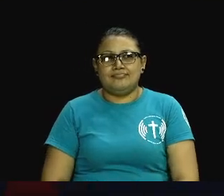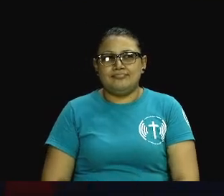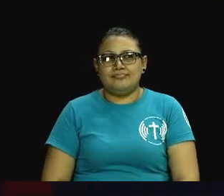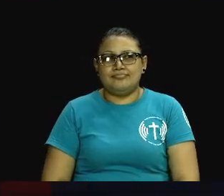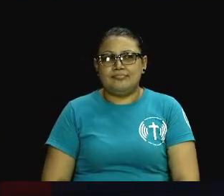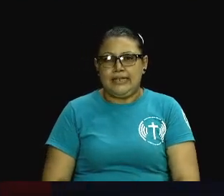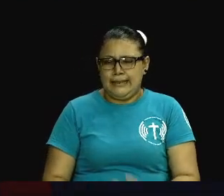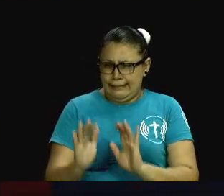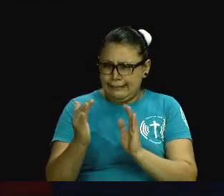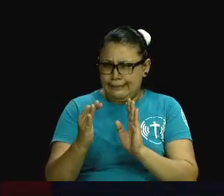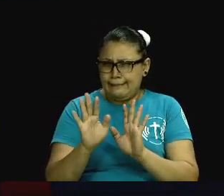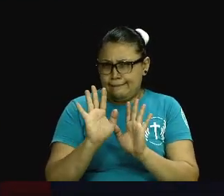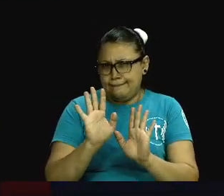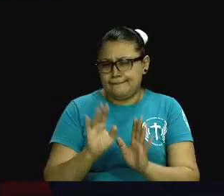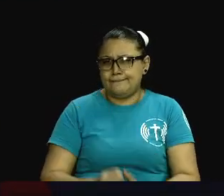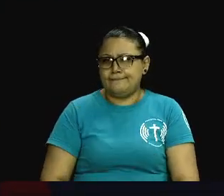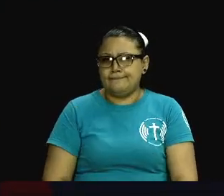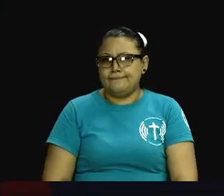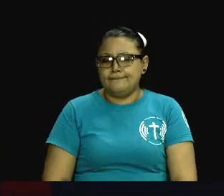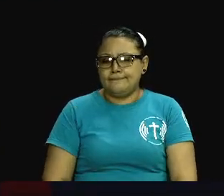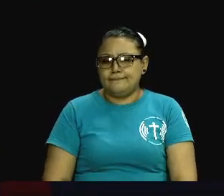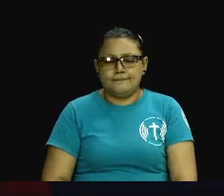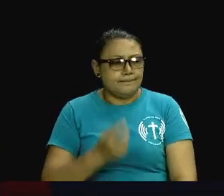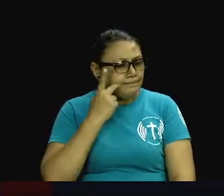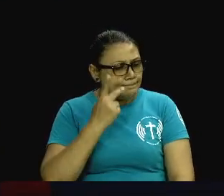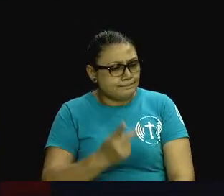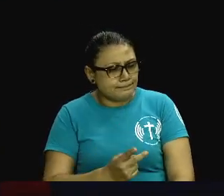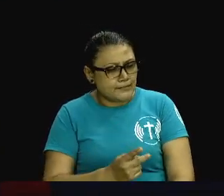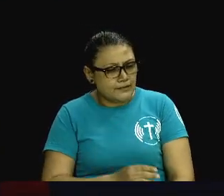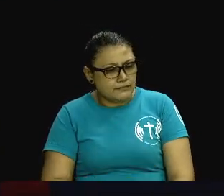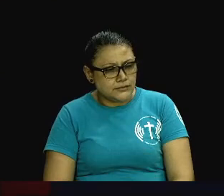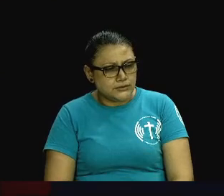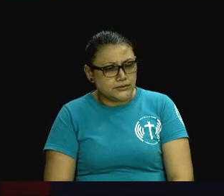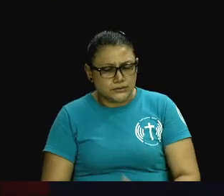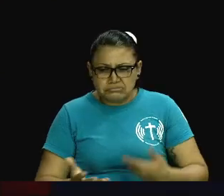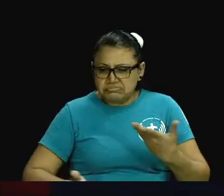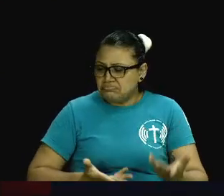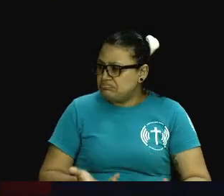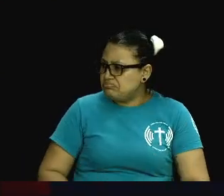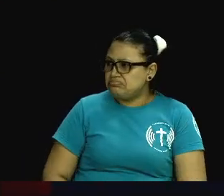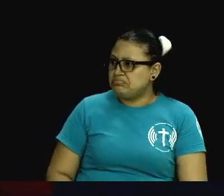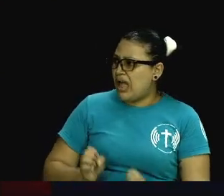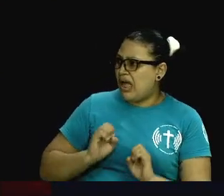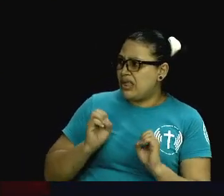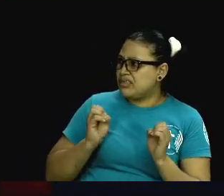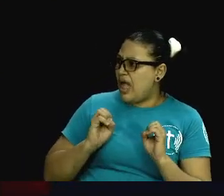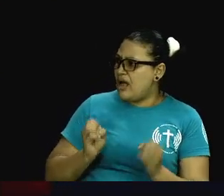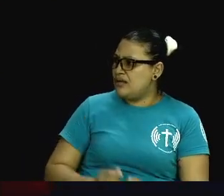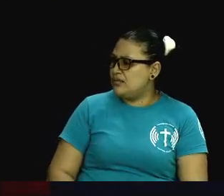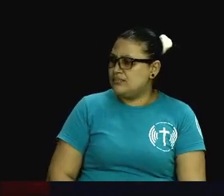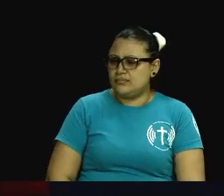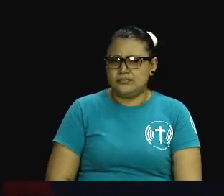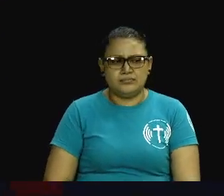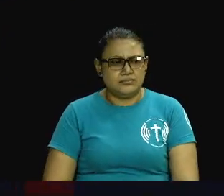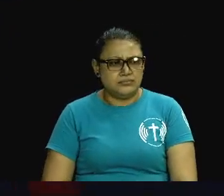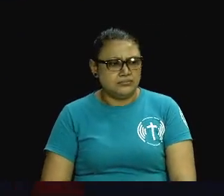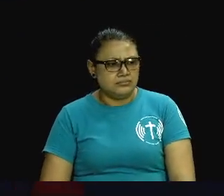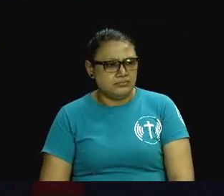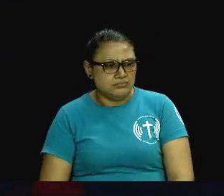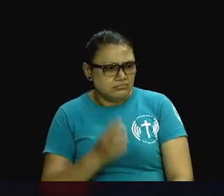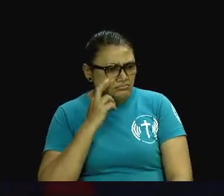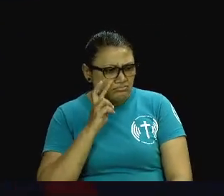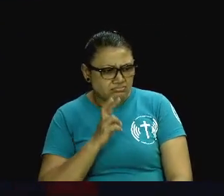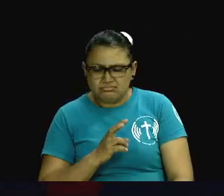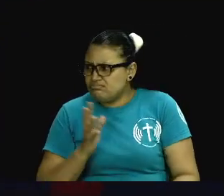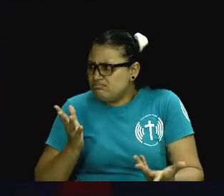comparando que ves le dijo el días al criado nada es que no veo nada